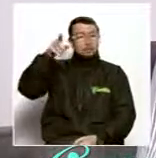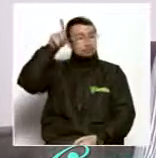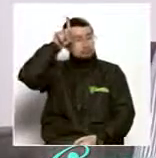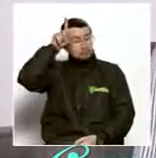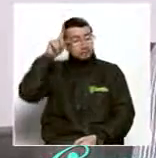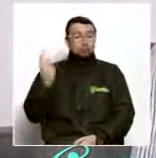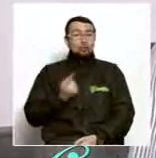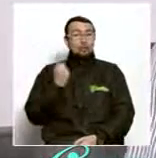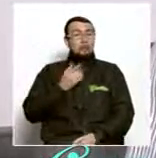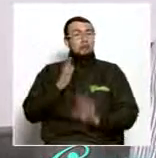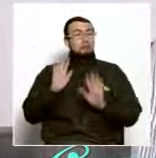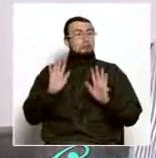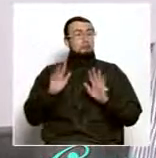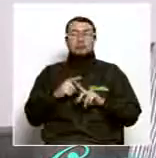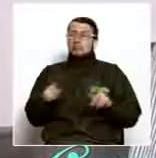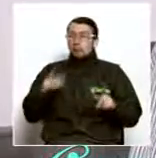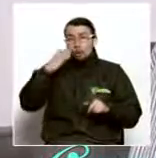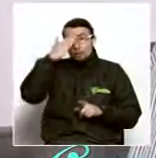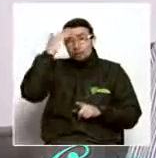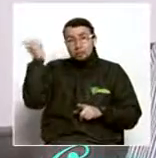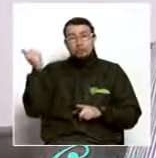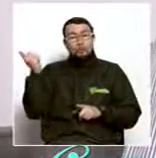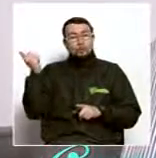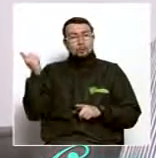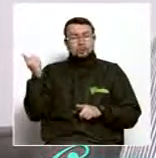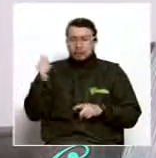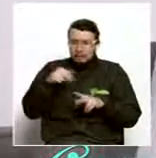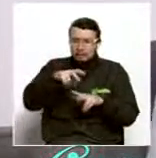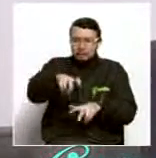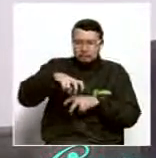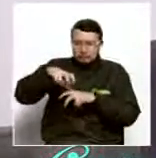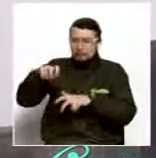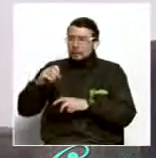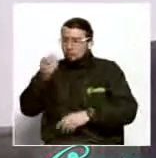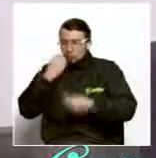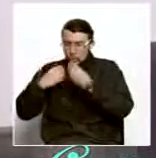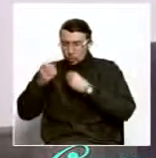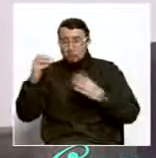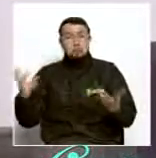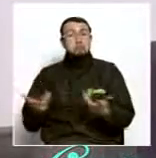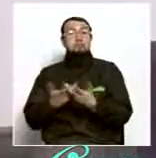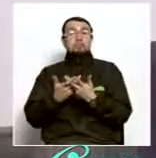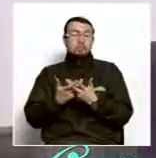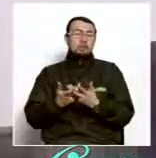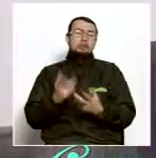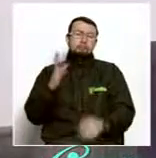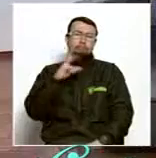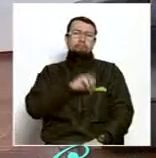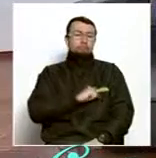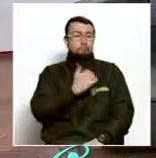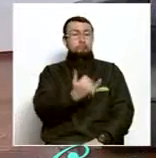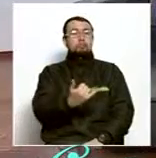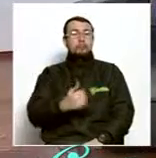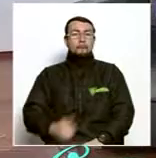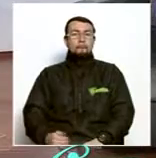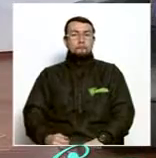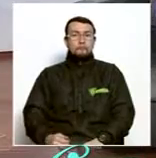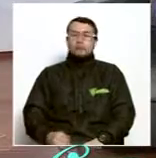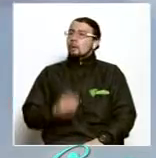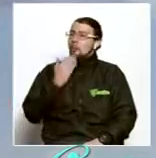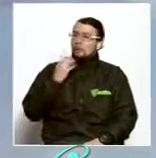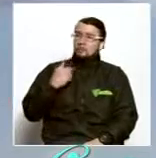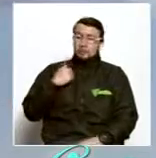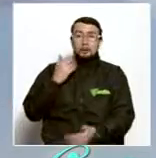les olvidó sembrar productos y se les olvidó sembrar alimentos, entonces es algo bastante triste, ¿no? Cuando vivía en el